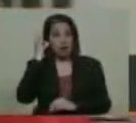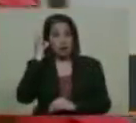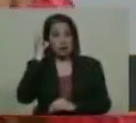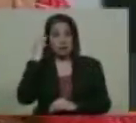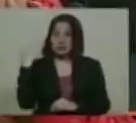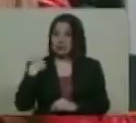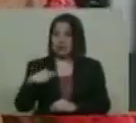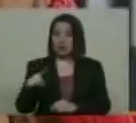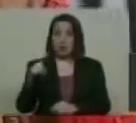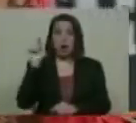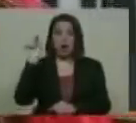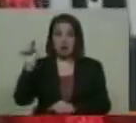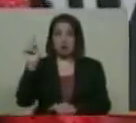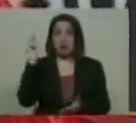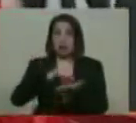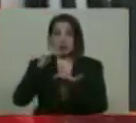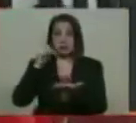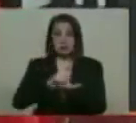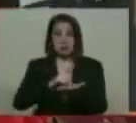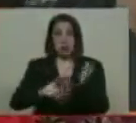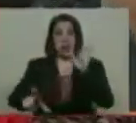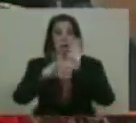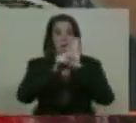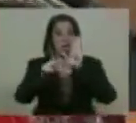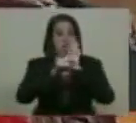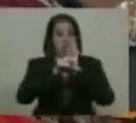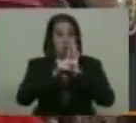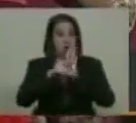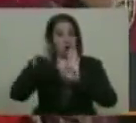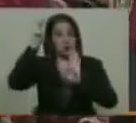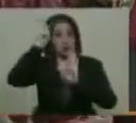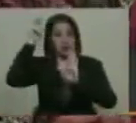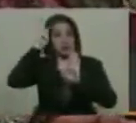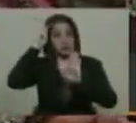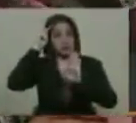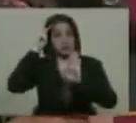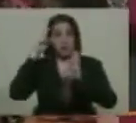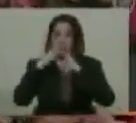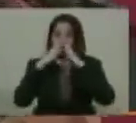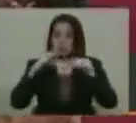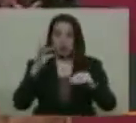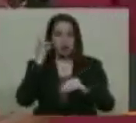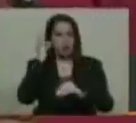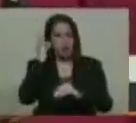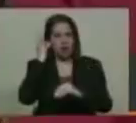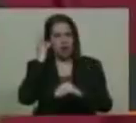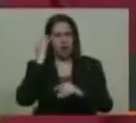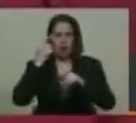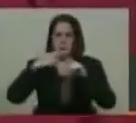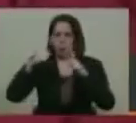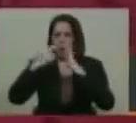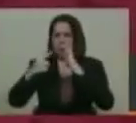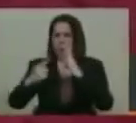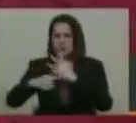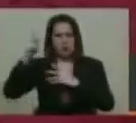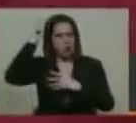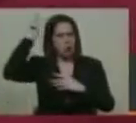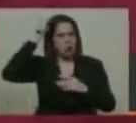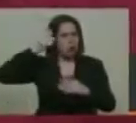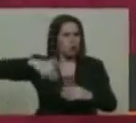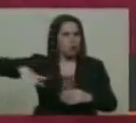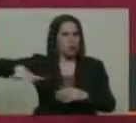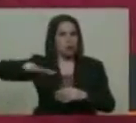están allí, mujeres legisladoras, mujeres indígenas chaimas, mujeres indígenas guarao, mujeres